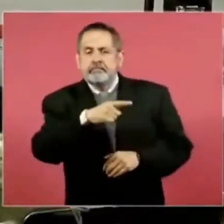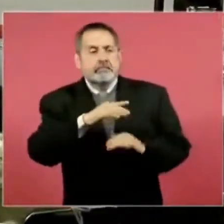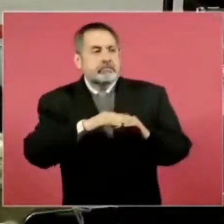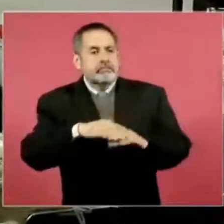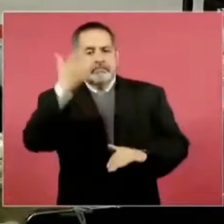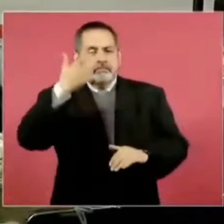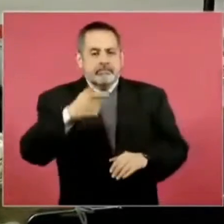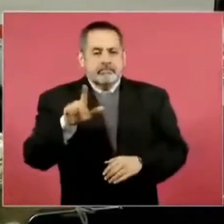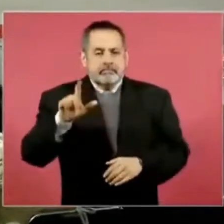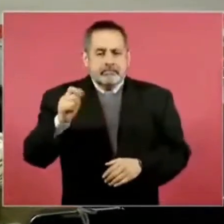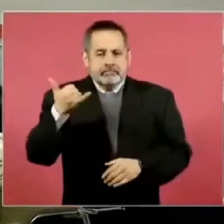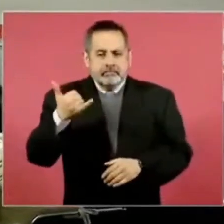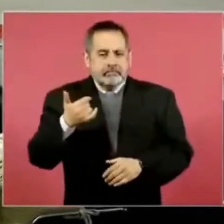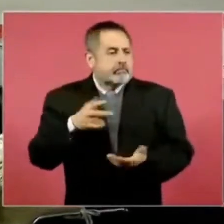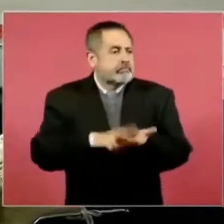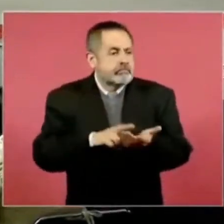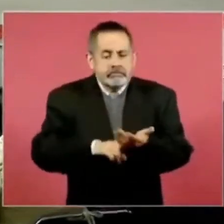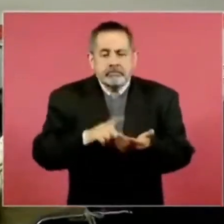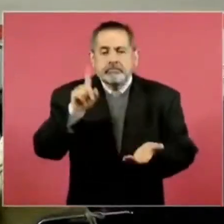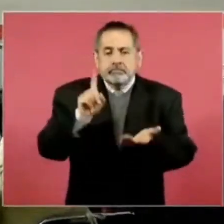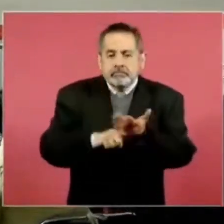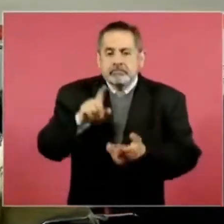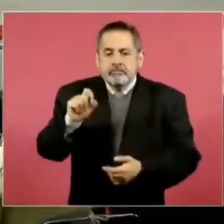y está abajo, 1.022.